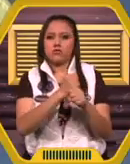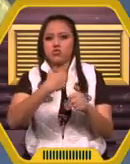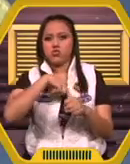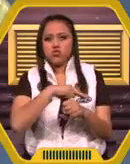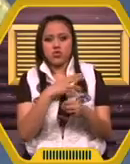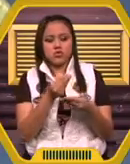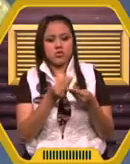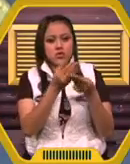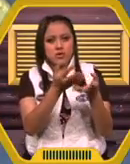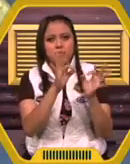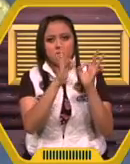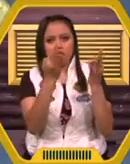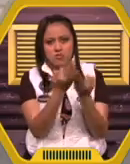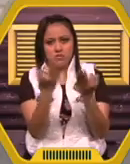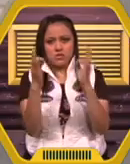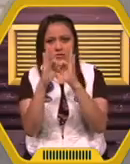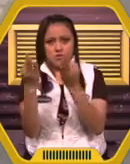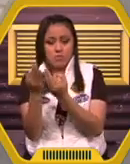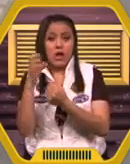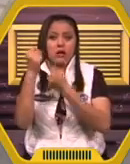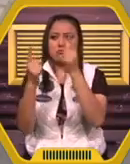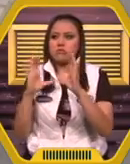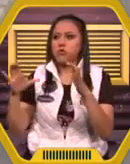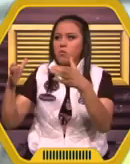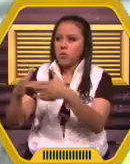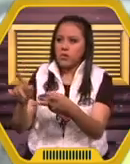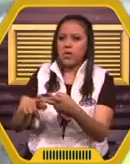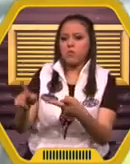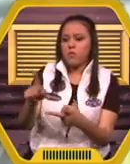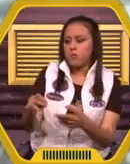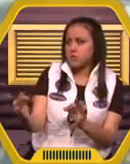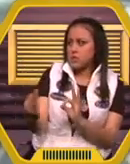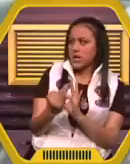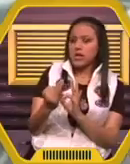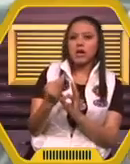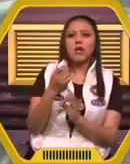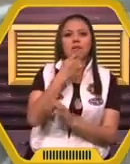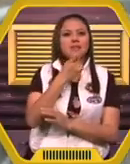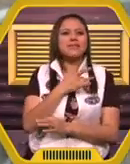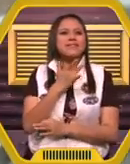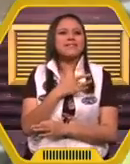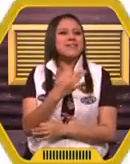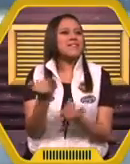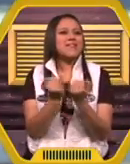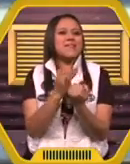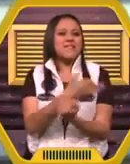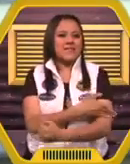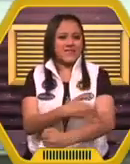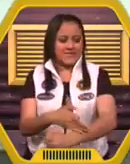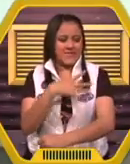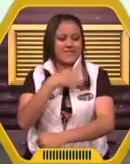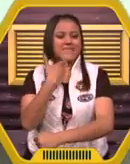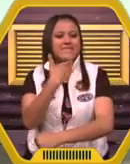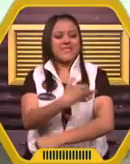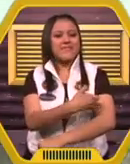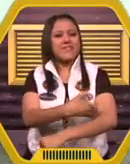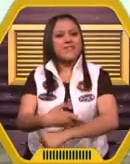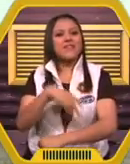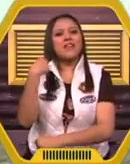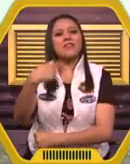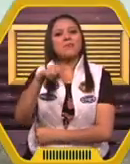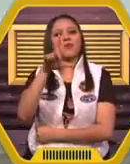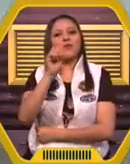Aquí la gente viene de la comunidad o de poblaciones cercanas, se sienten como en familia. Una gran familia